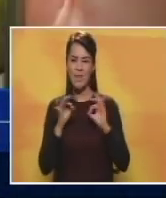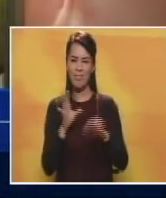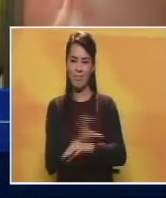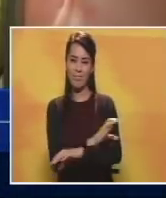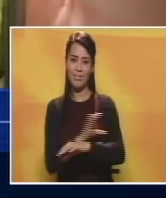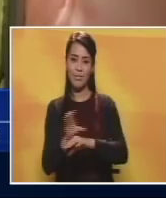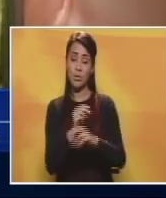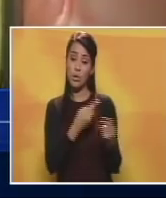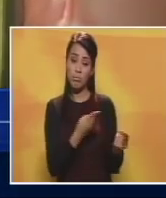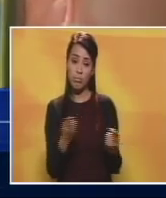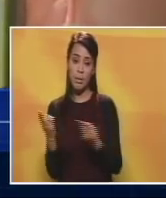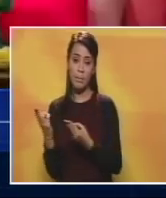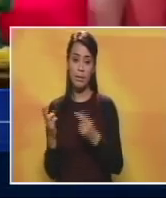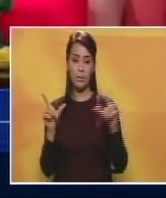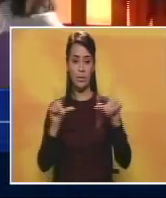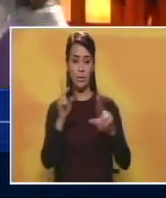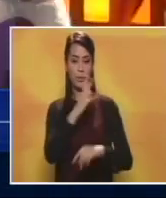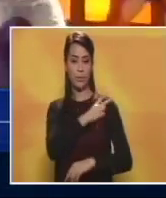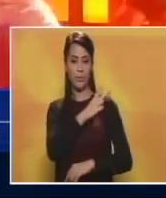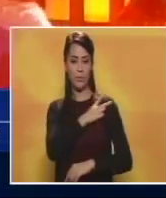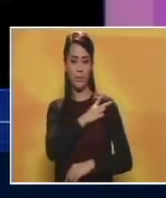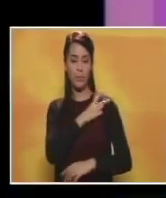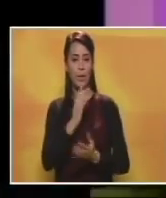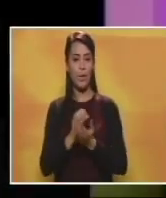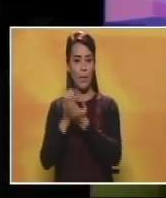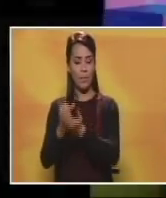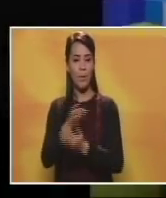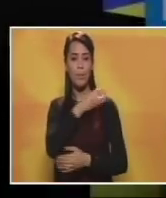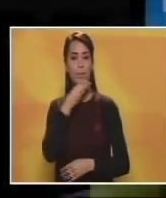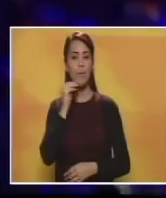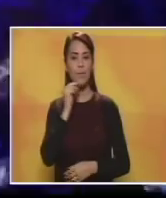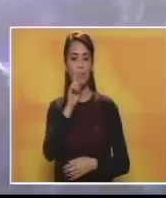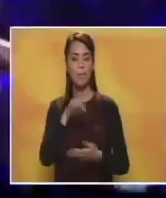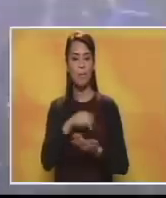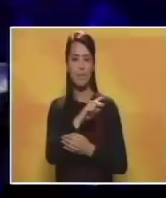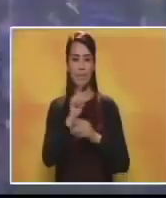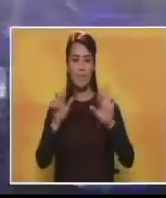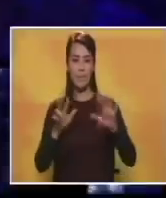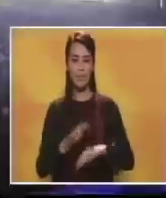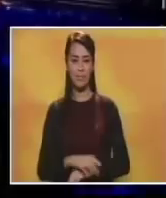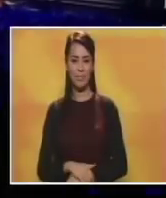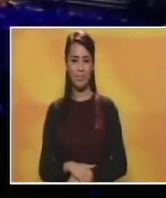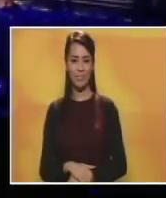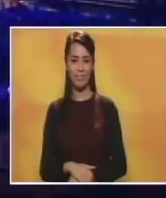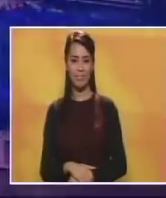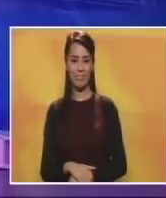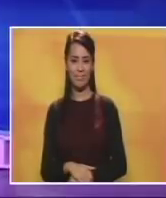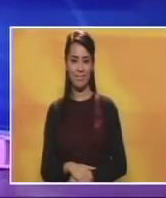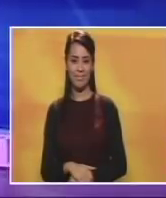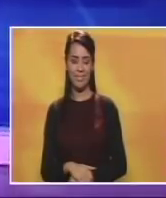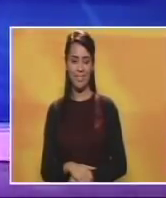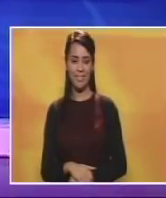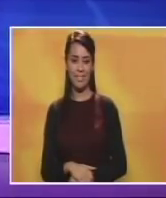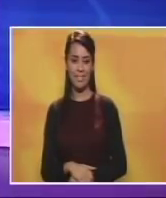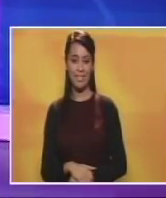saben, la invitación es a ver por acá, por Venevisión, los Premios Juventud 2018. Con otra fantástica edición de los Premios Así llegamos al final. Soy